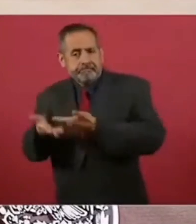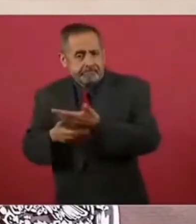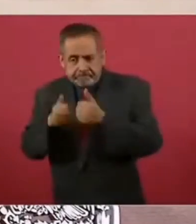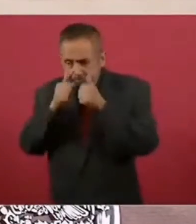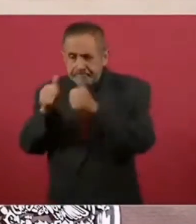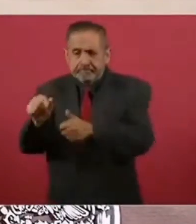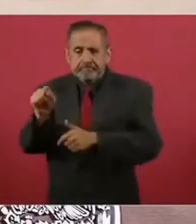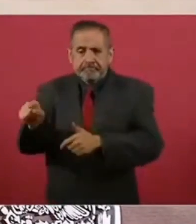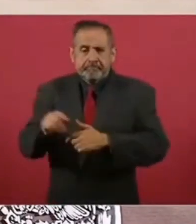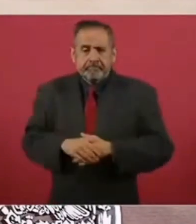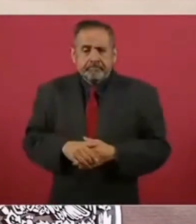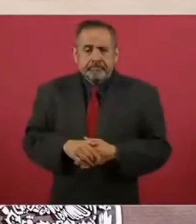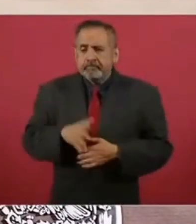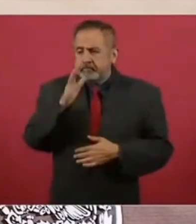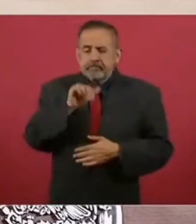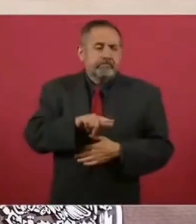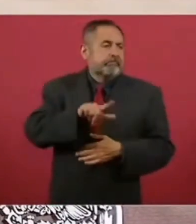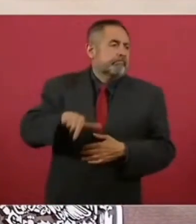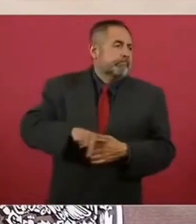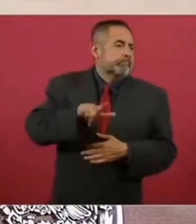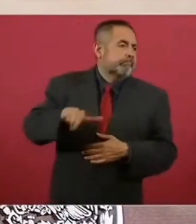No se pueden dejar